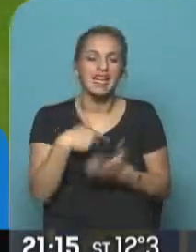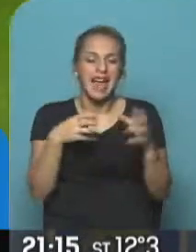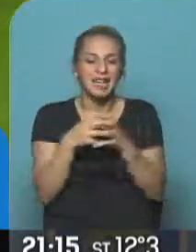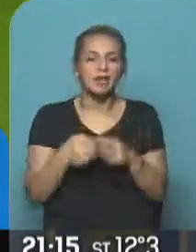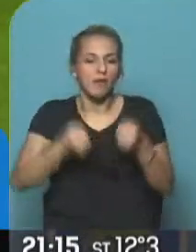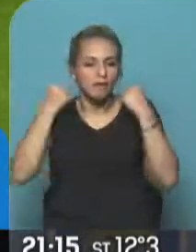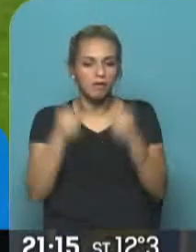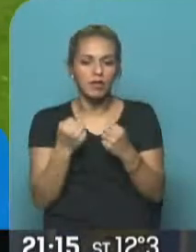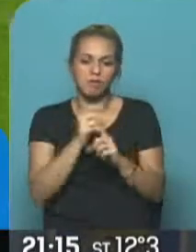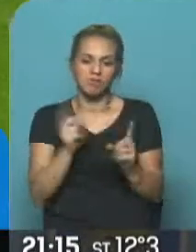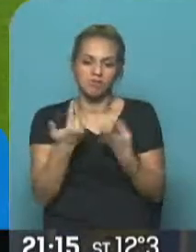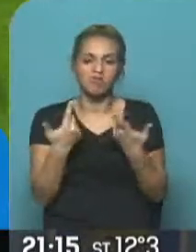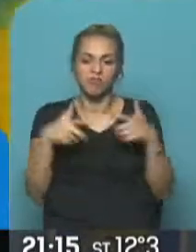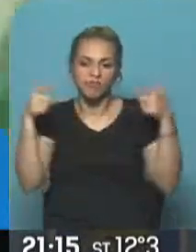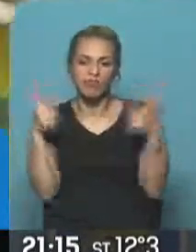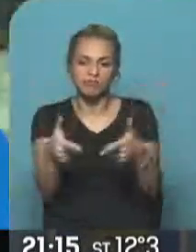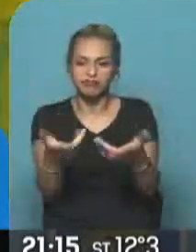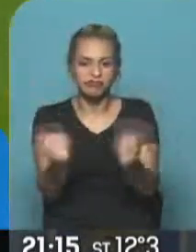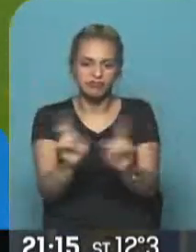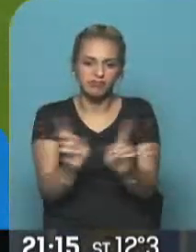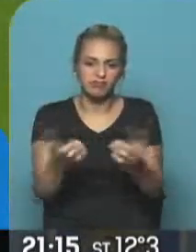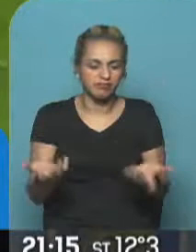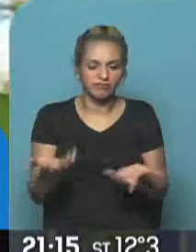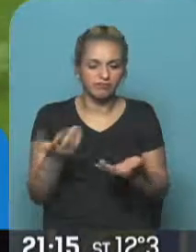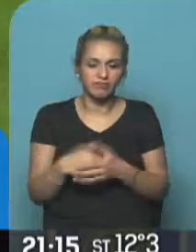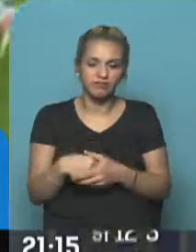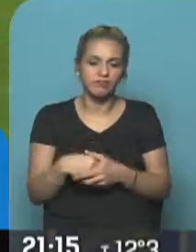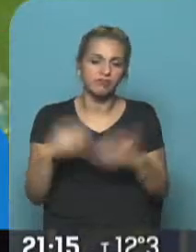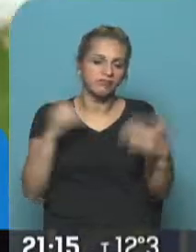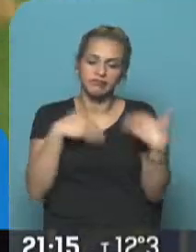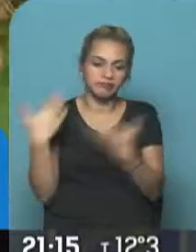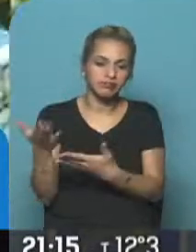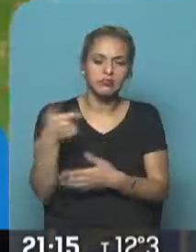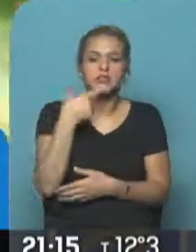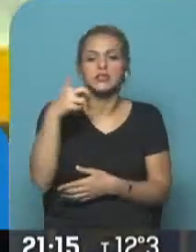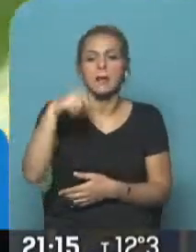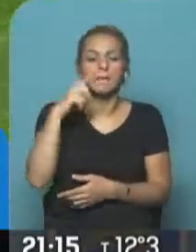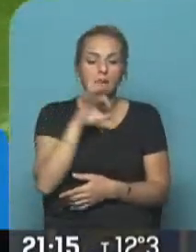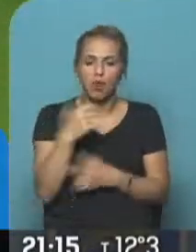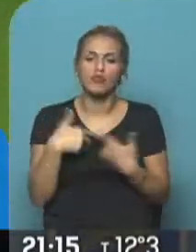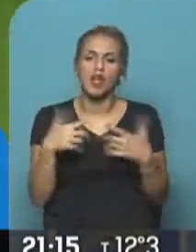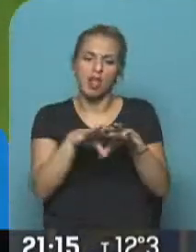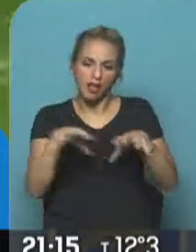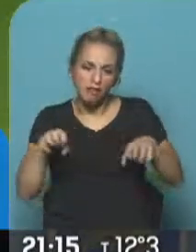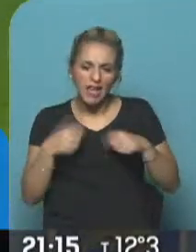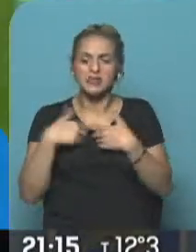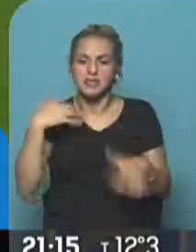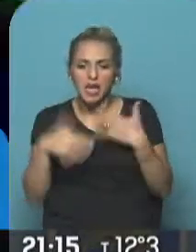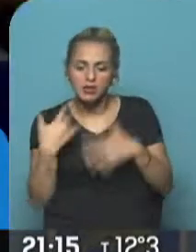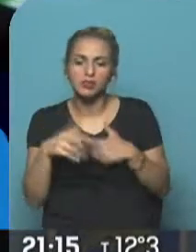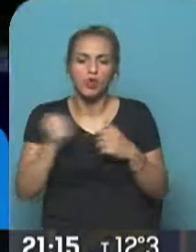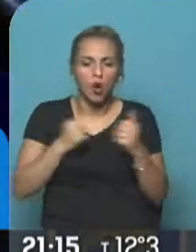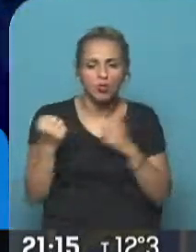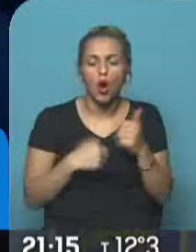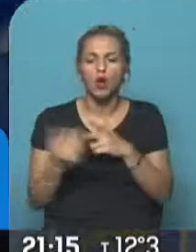solidez, el ataque no tuvo fluidez. Mérito en gran parte a los Springboks, que defendieron y evitaron pelotas rápidas. El try